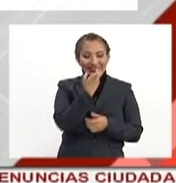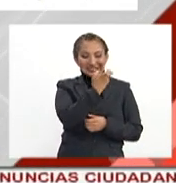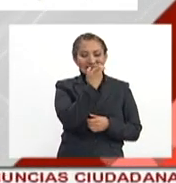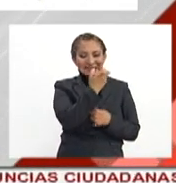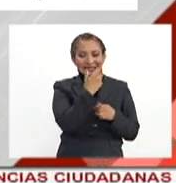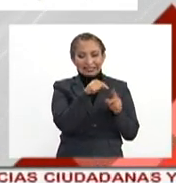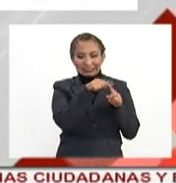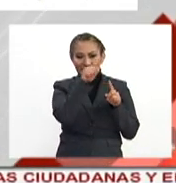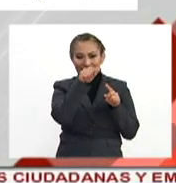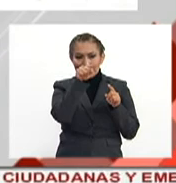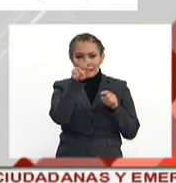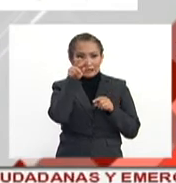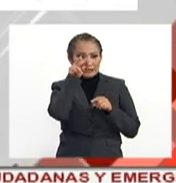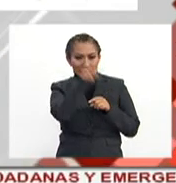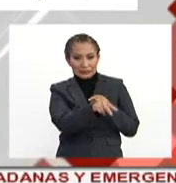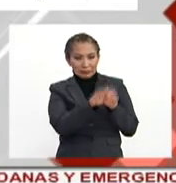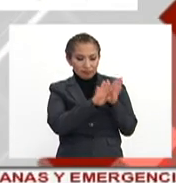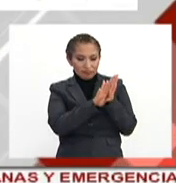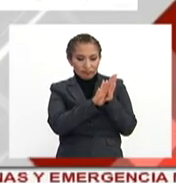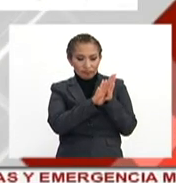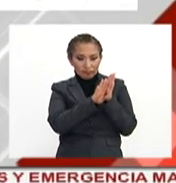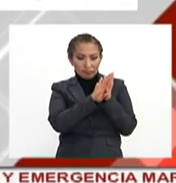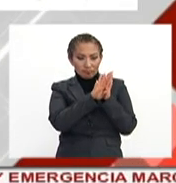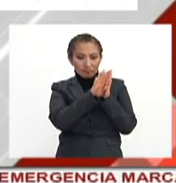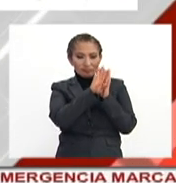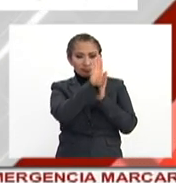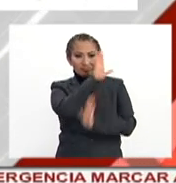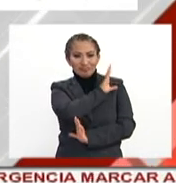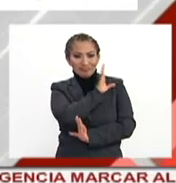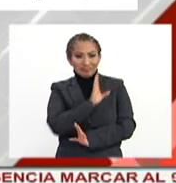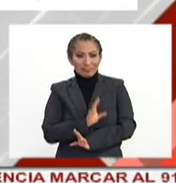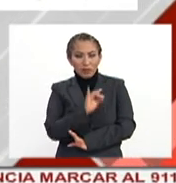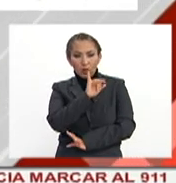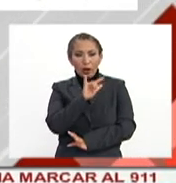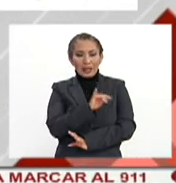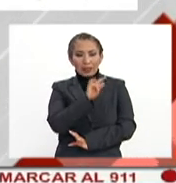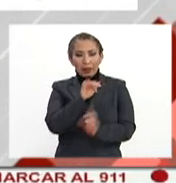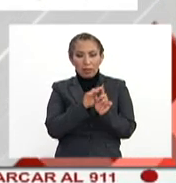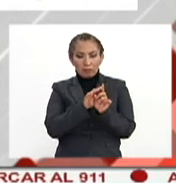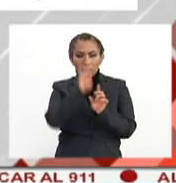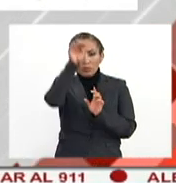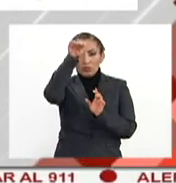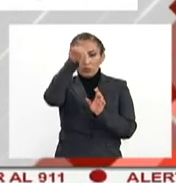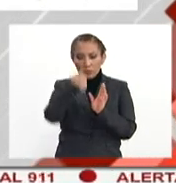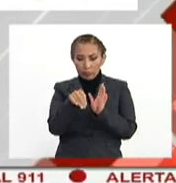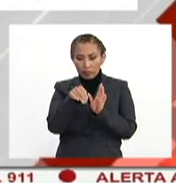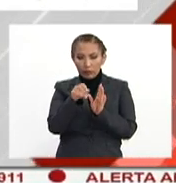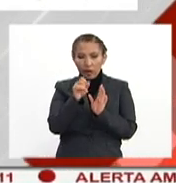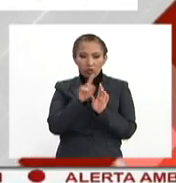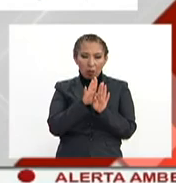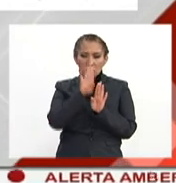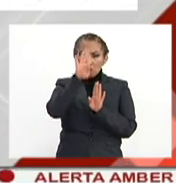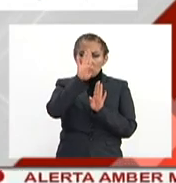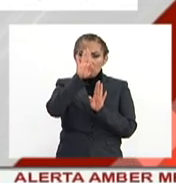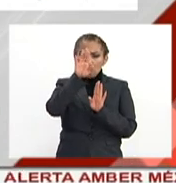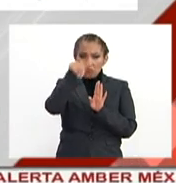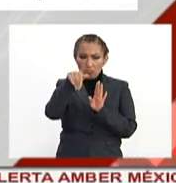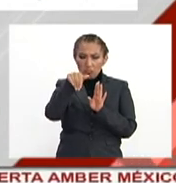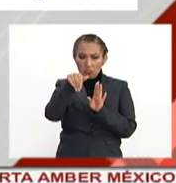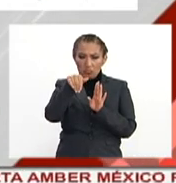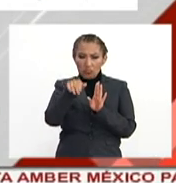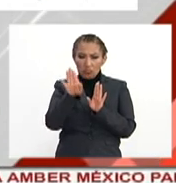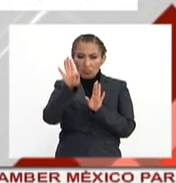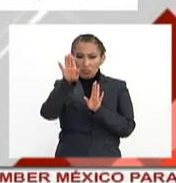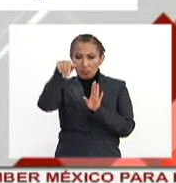Esta, si ven, el nivel de crecimiento que presenta su candidato Juan Cepeda ha sido paulatino, con algunos picos, pero si pusiéramos también